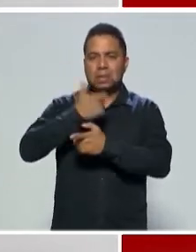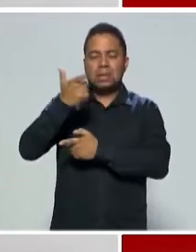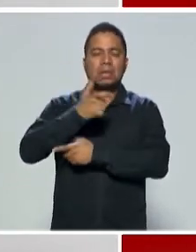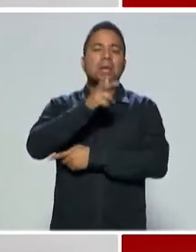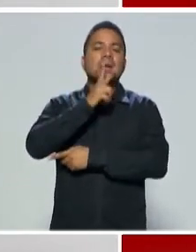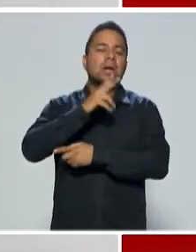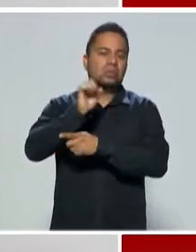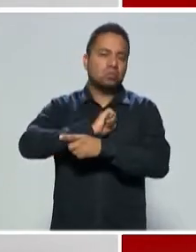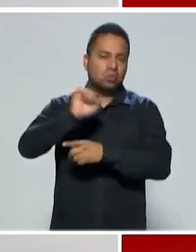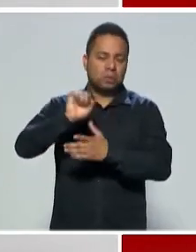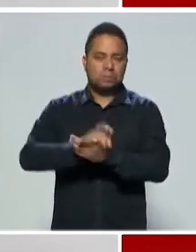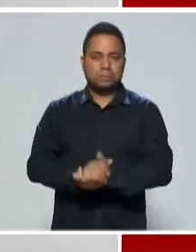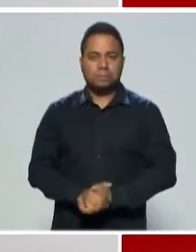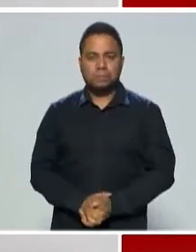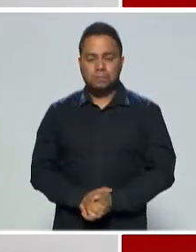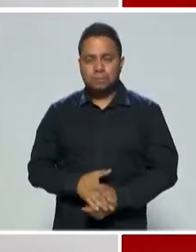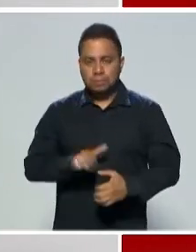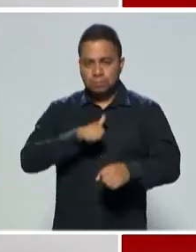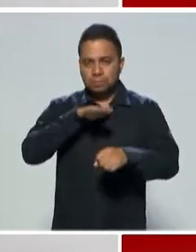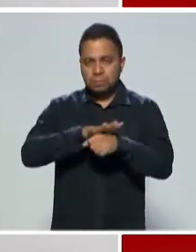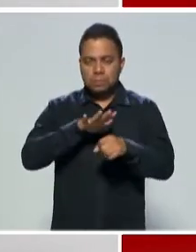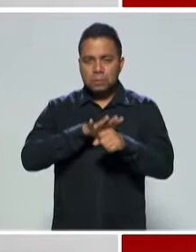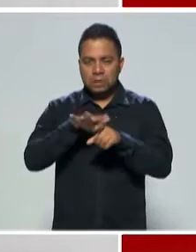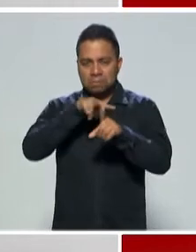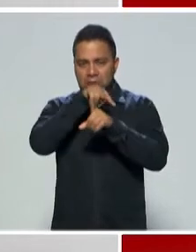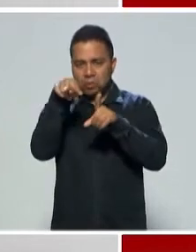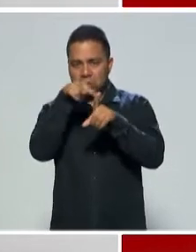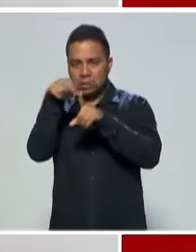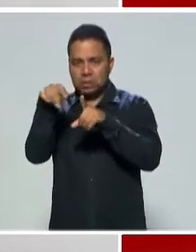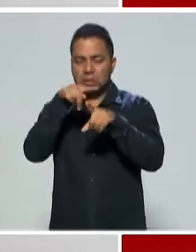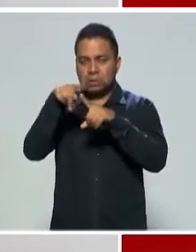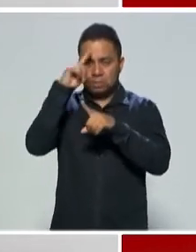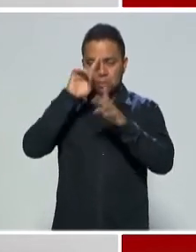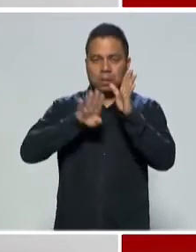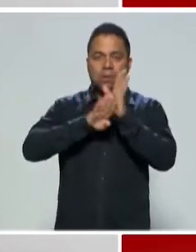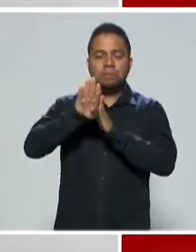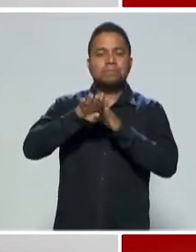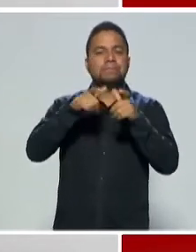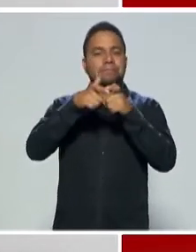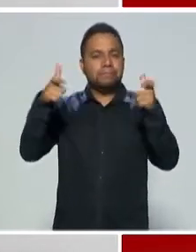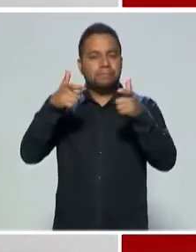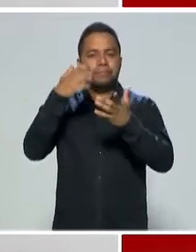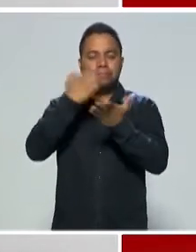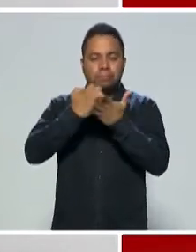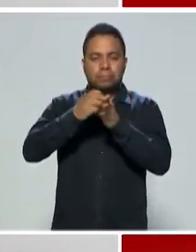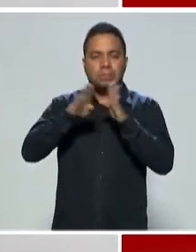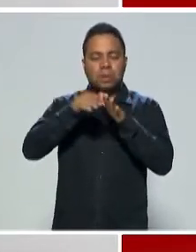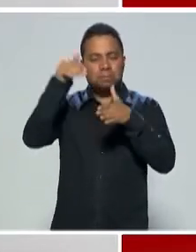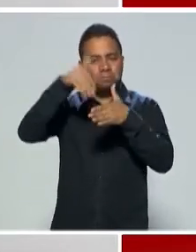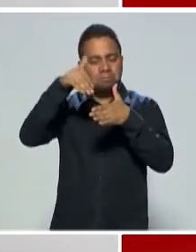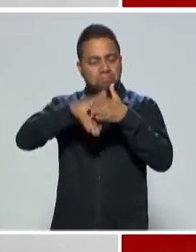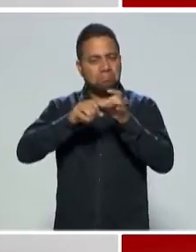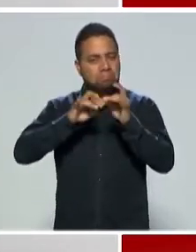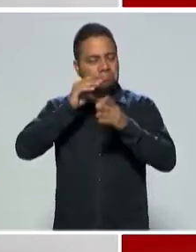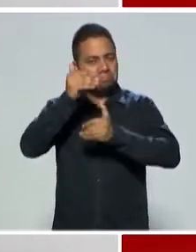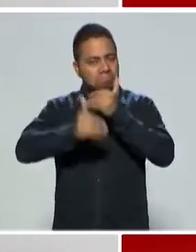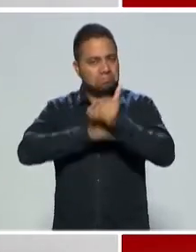gasolina además las perspectivas de crecimiento económico se han deteriorado considerablemente